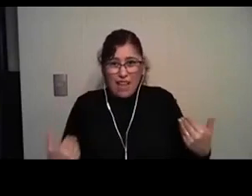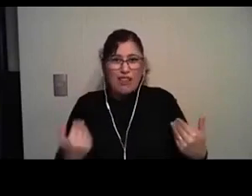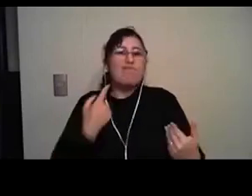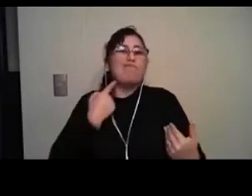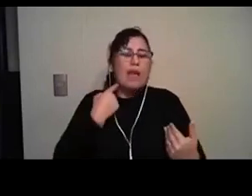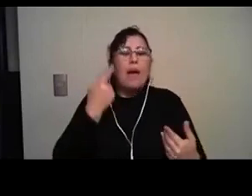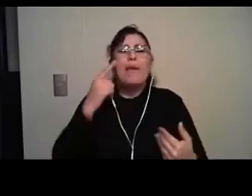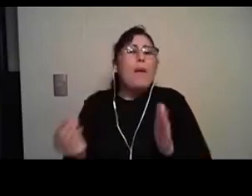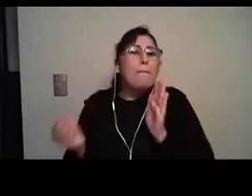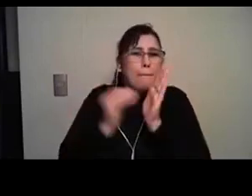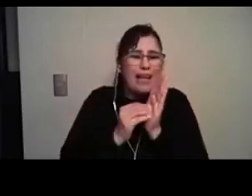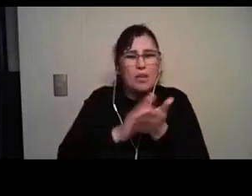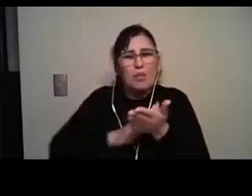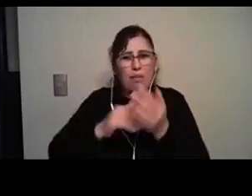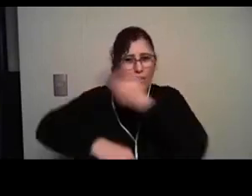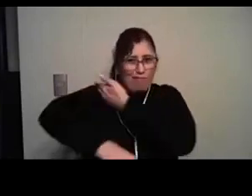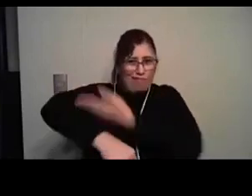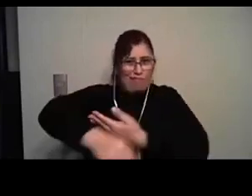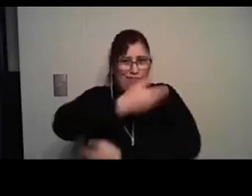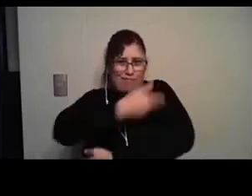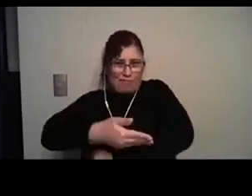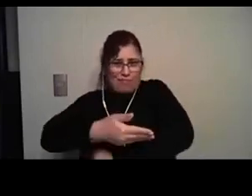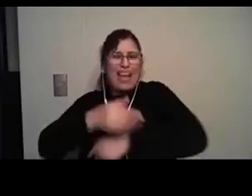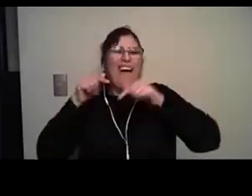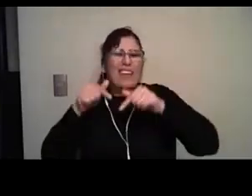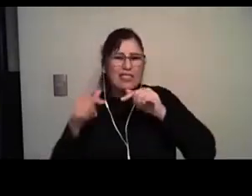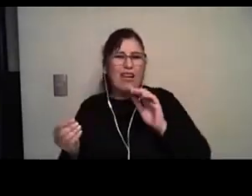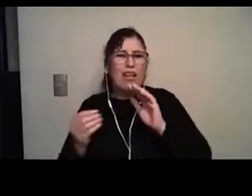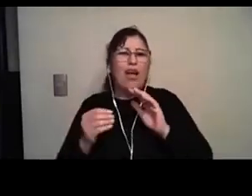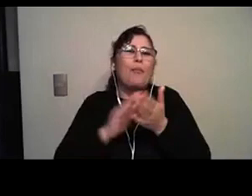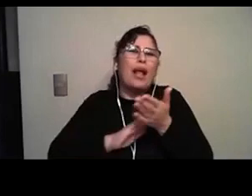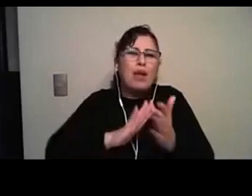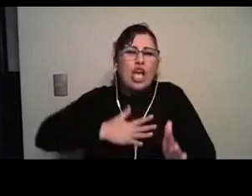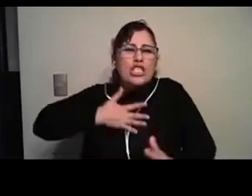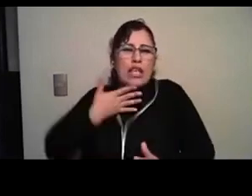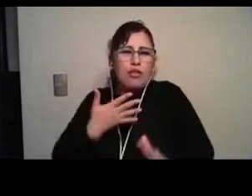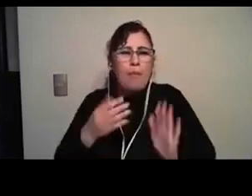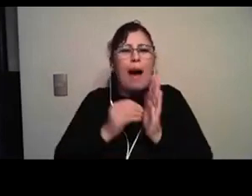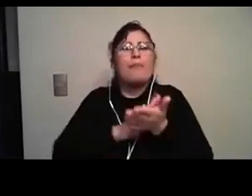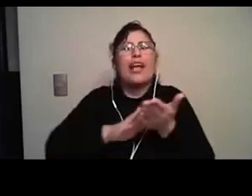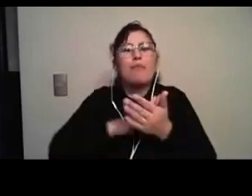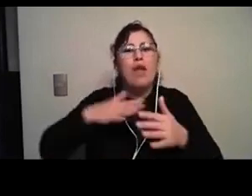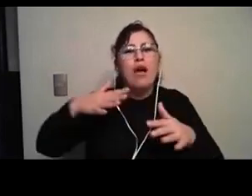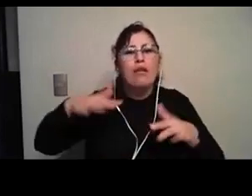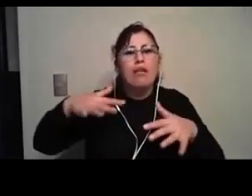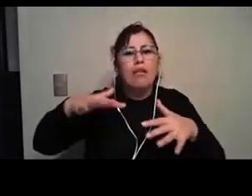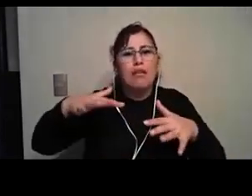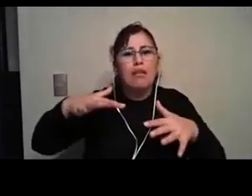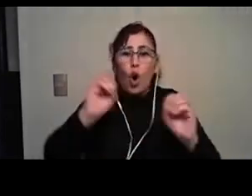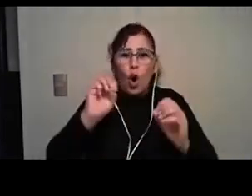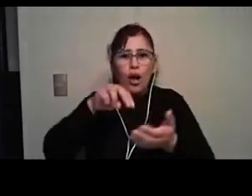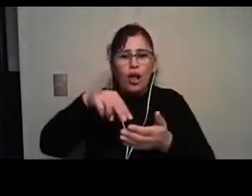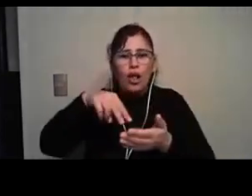ver con miembros superiores y miembros superiores, que son mucho más evidentes los síntomas, por el temblor, por la pérdida de equilibrio,